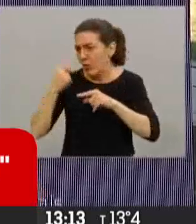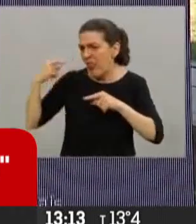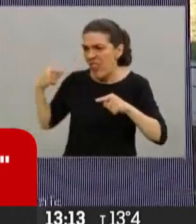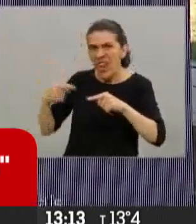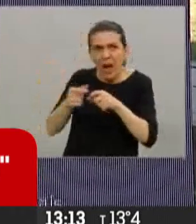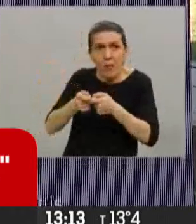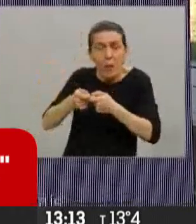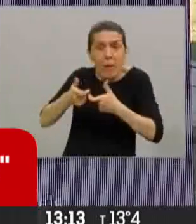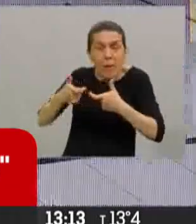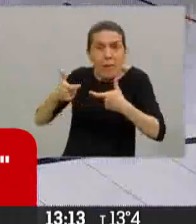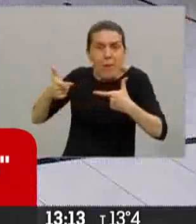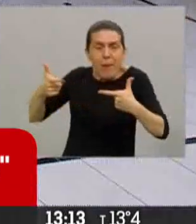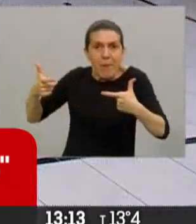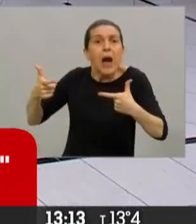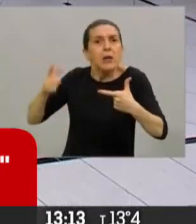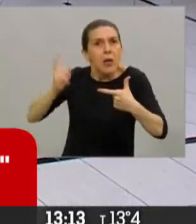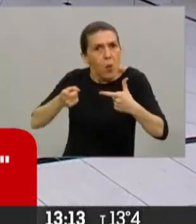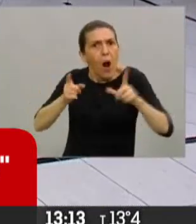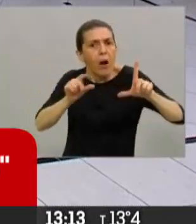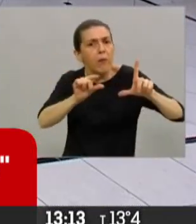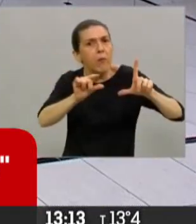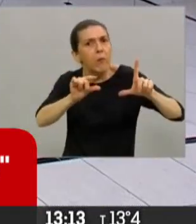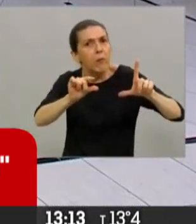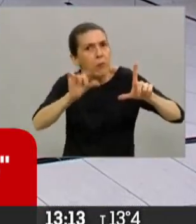tiempo. Y también lo